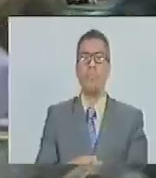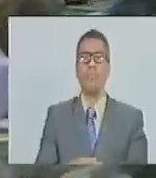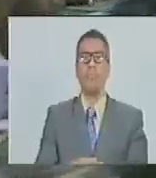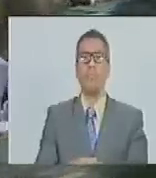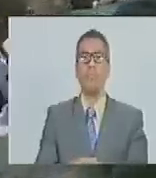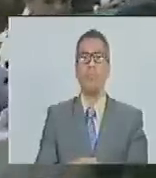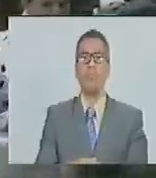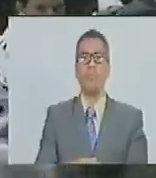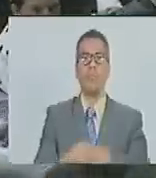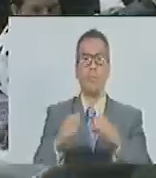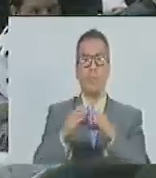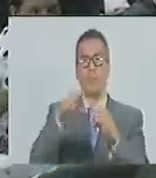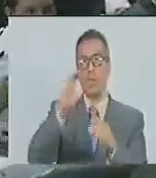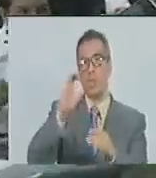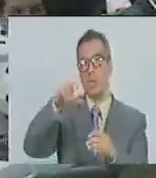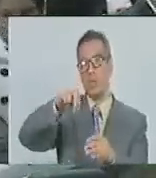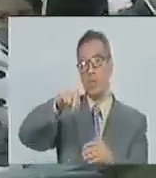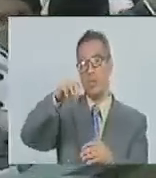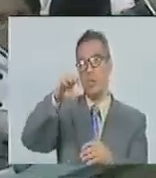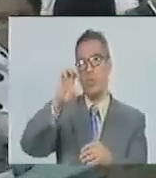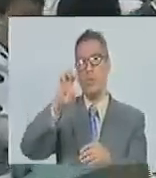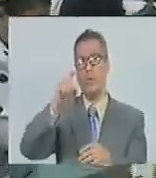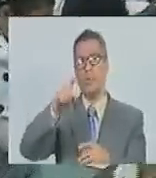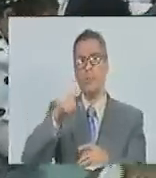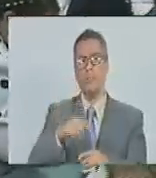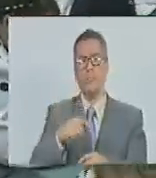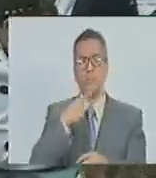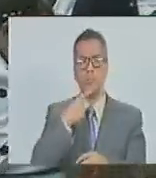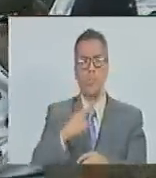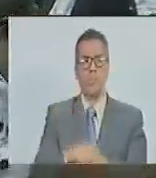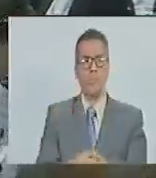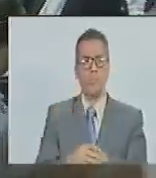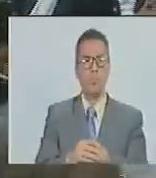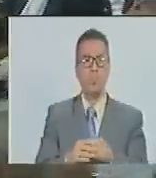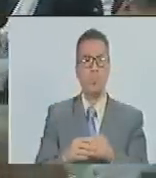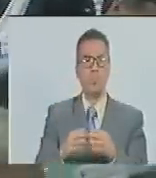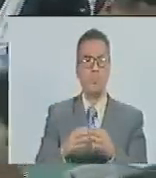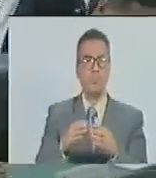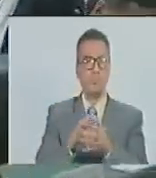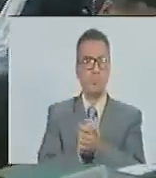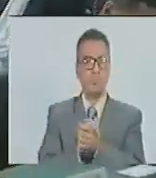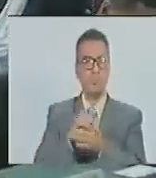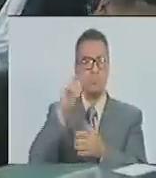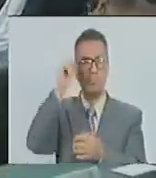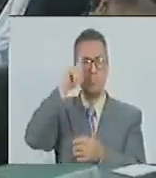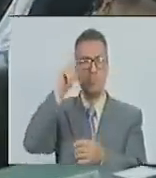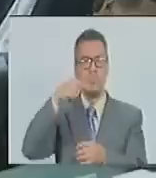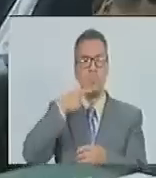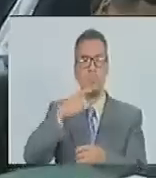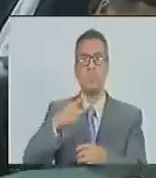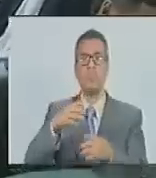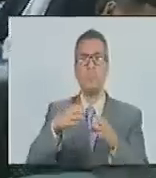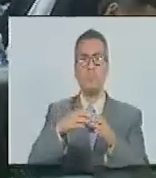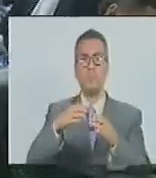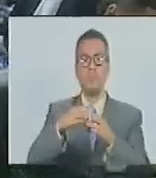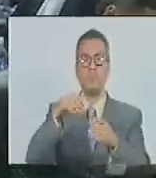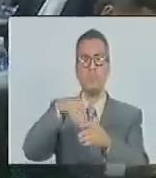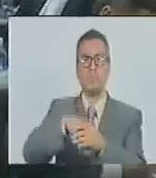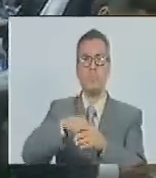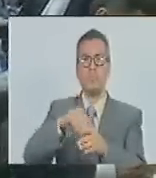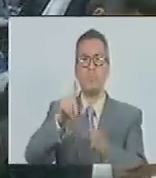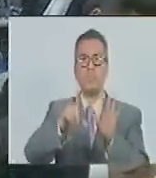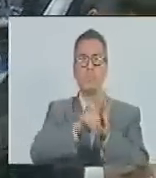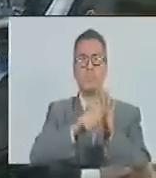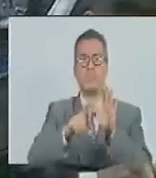El Consejo Nacional Electoral, como ya lo decía mi antecesor, como órgano rector, según la ley